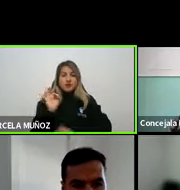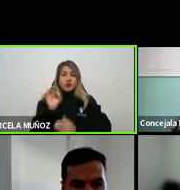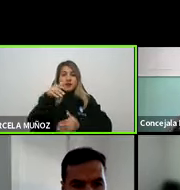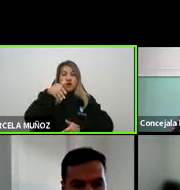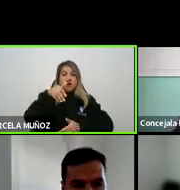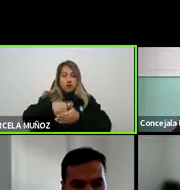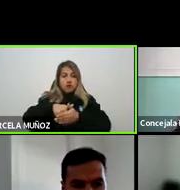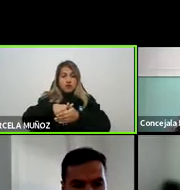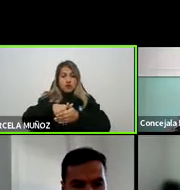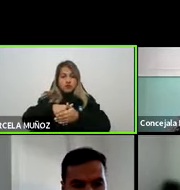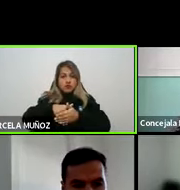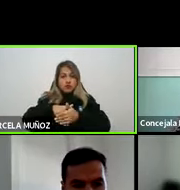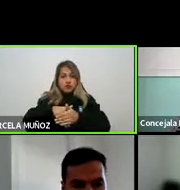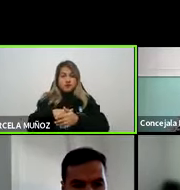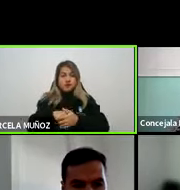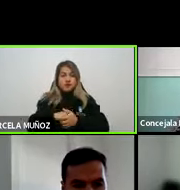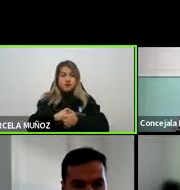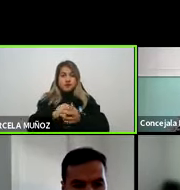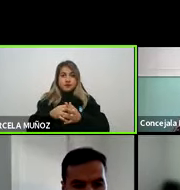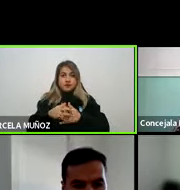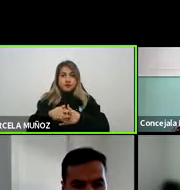votación,